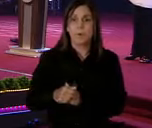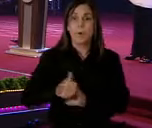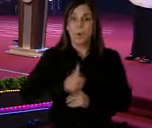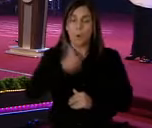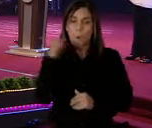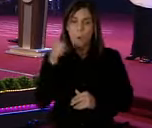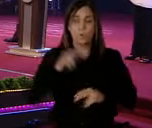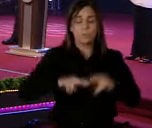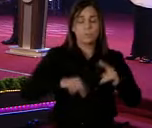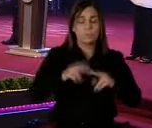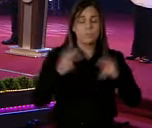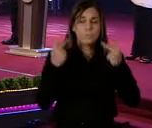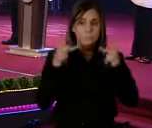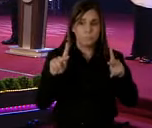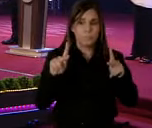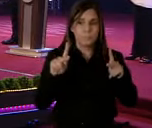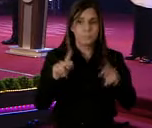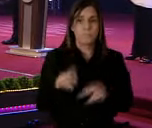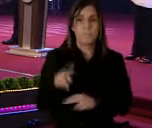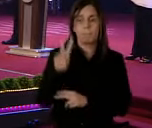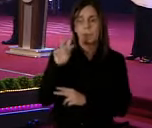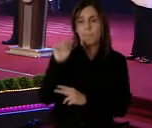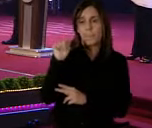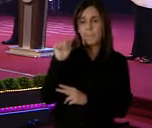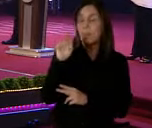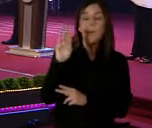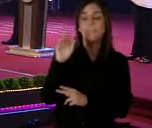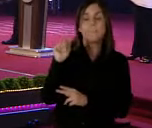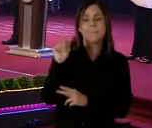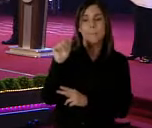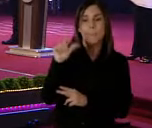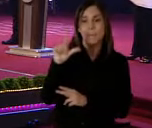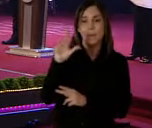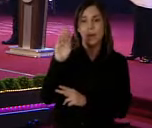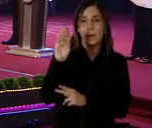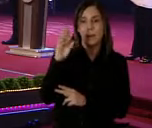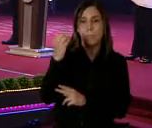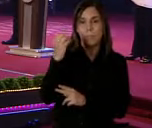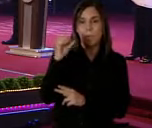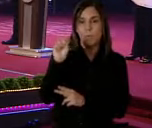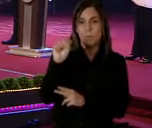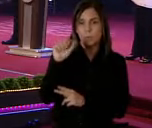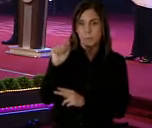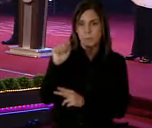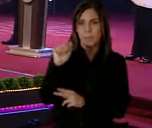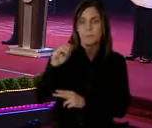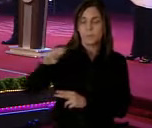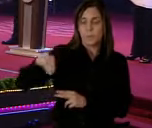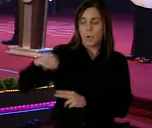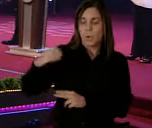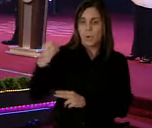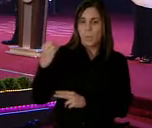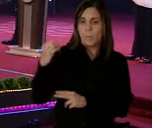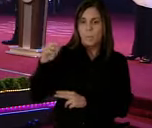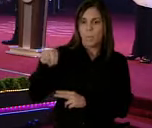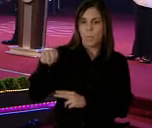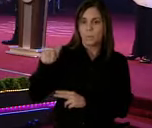y, amén, Monterrey también, ¿verdad? Que se hace un llamado. Si usted quiere servir en la casa, aquí hay